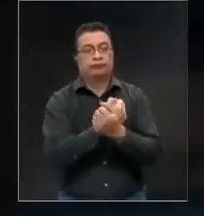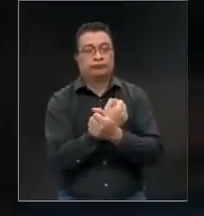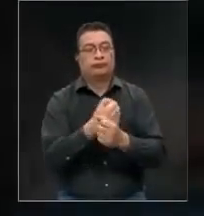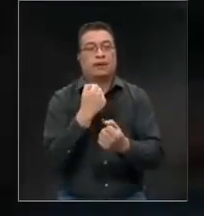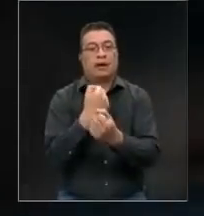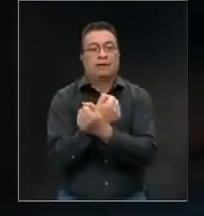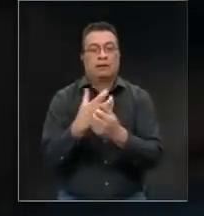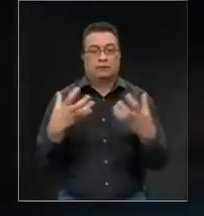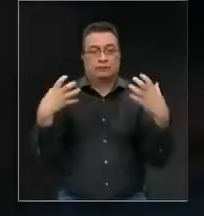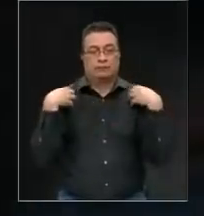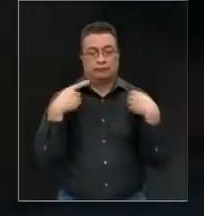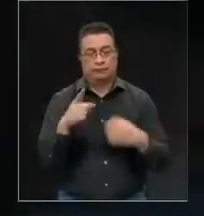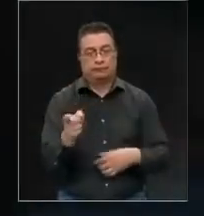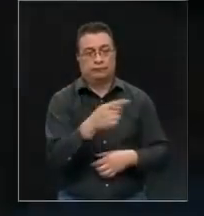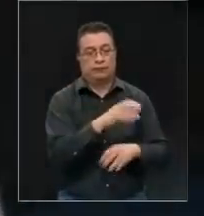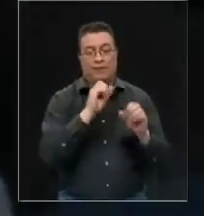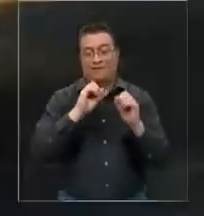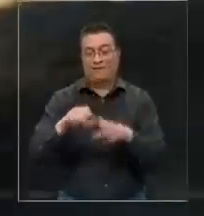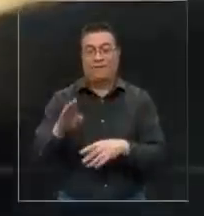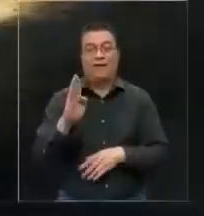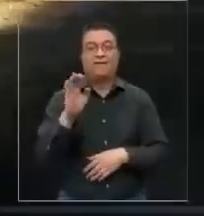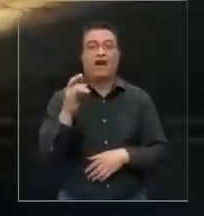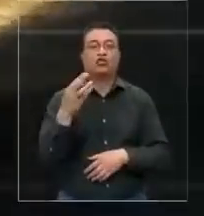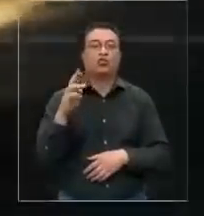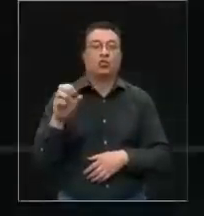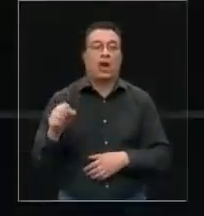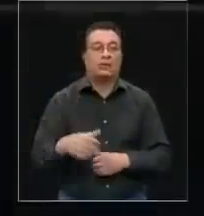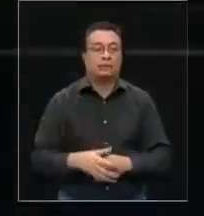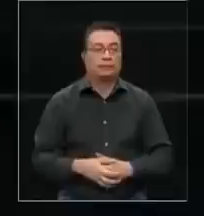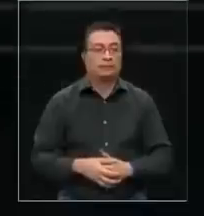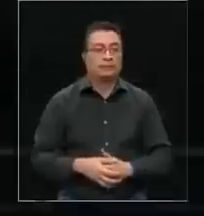carabinero a cargo, ya por estar botando basura.